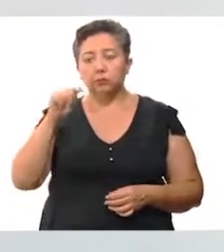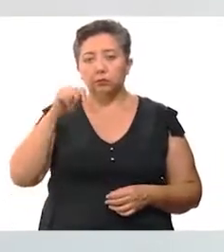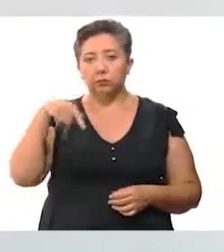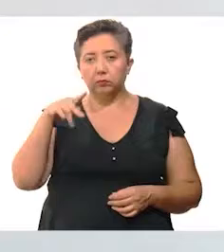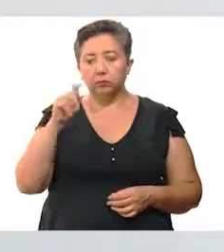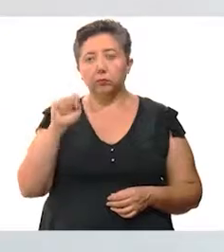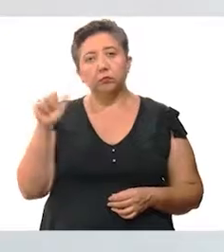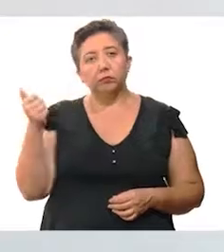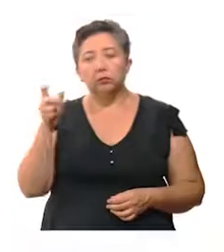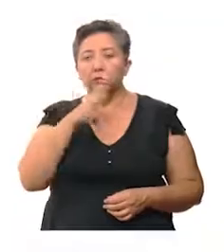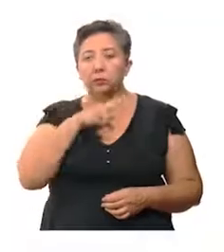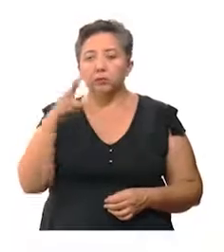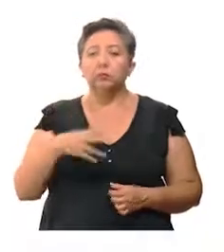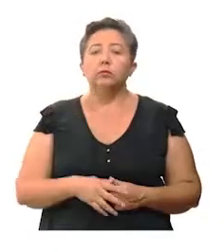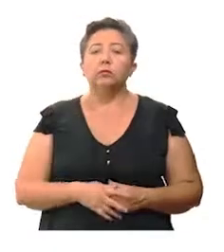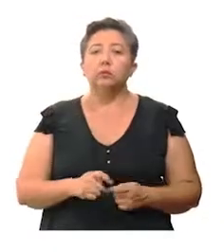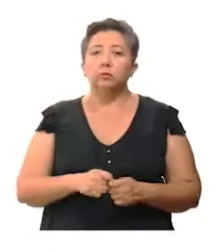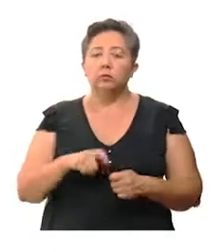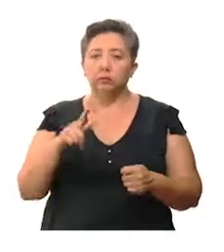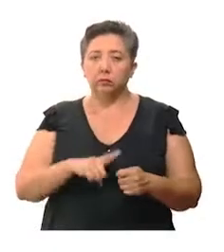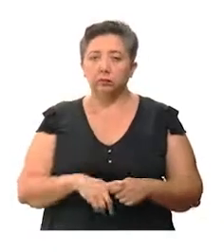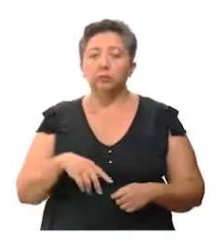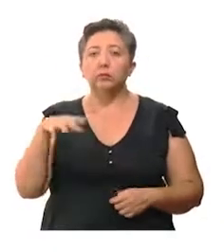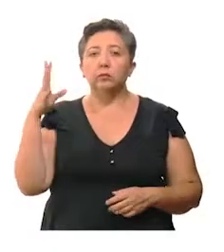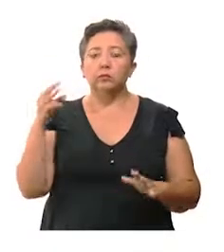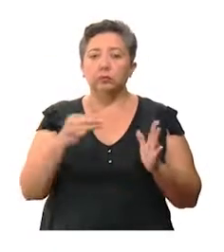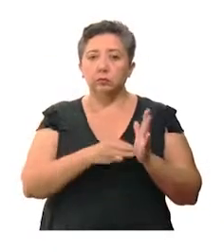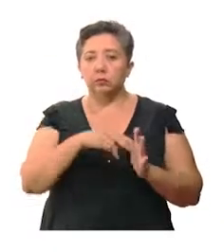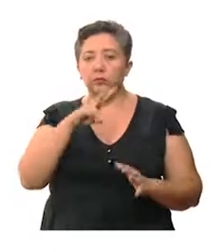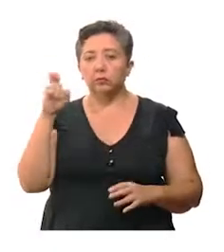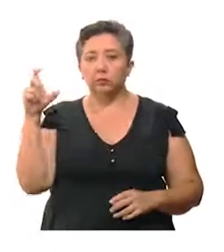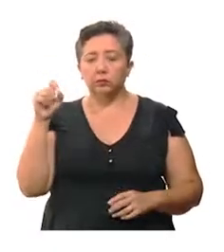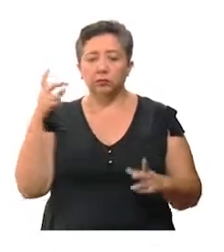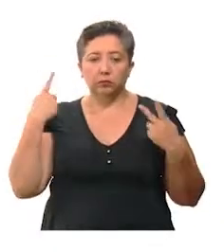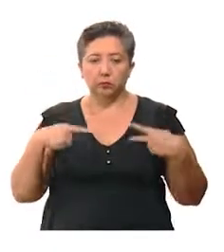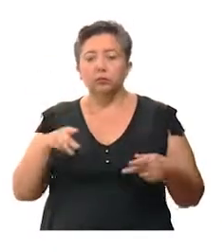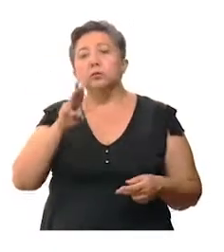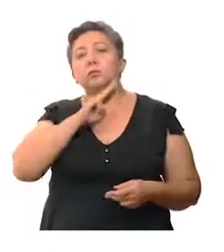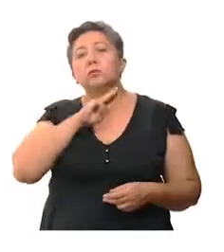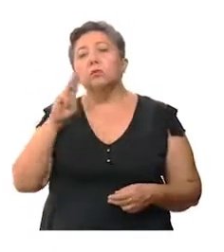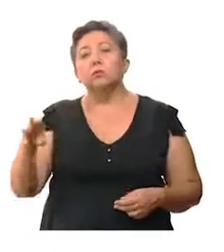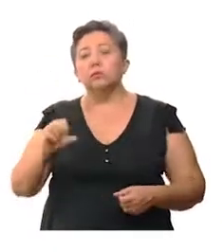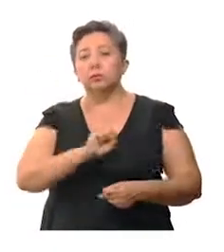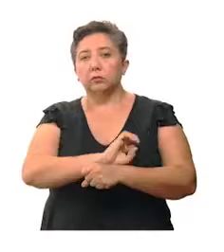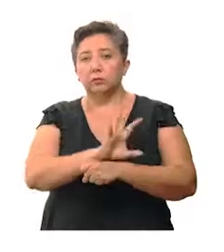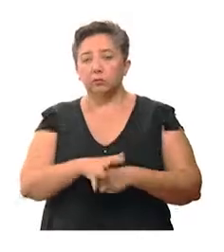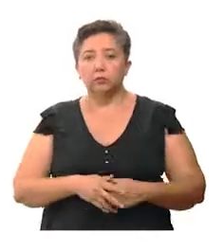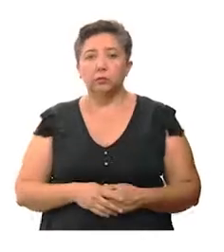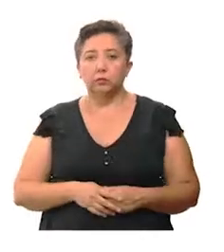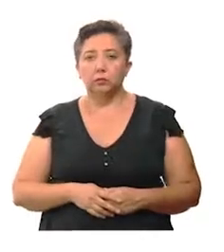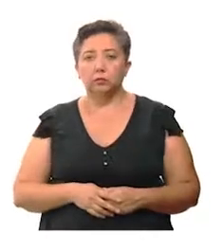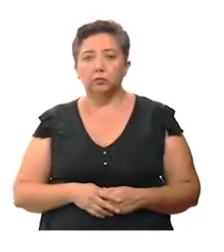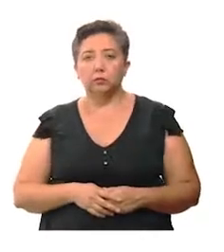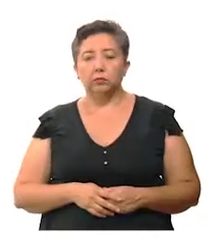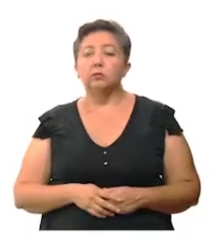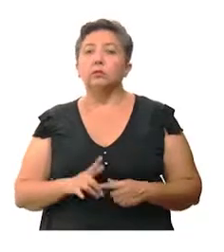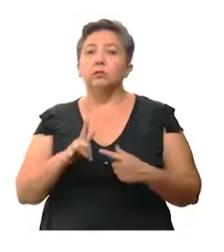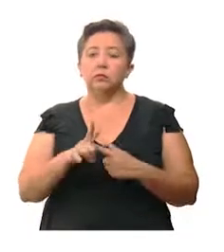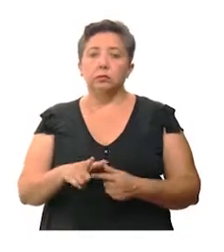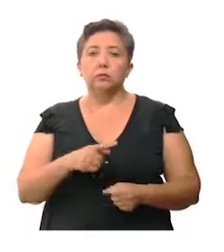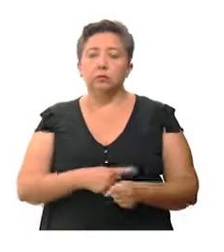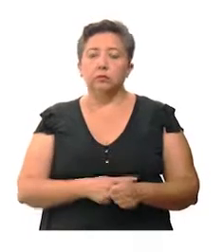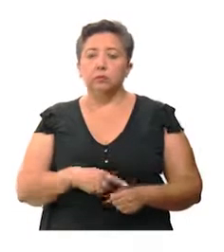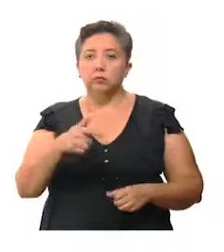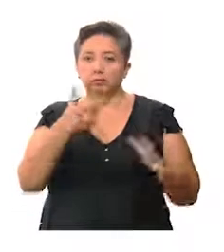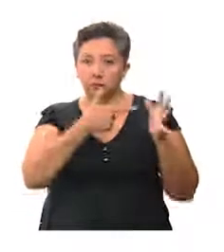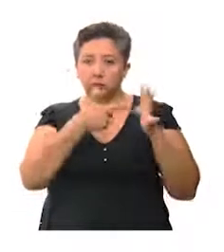Tecom y 1 en Valladolid. En total son 4.220 las personas fallecidas a causa del coronavirus. De los casos